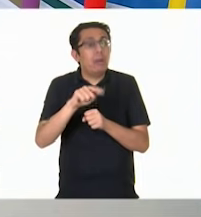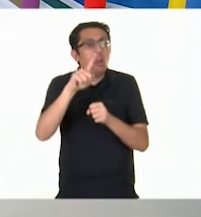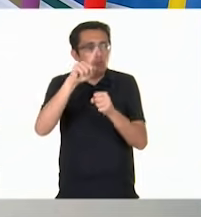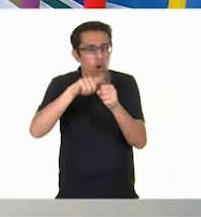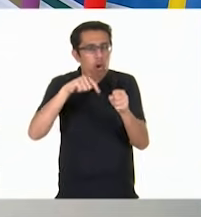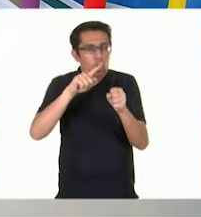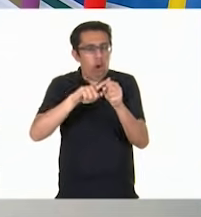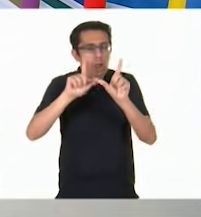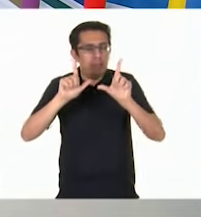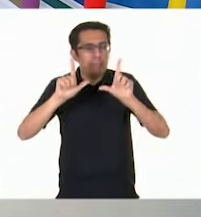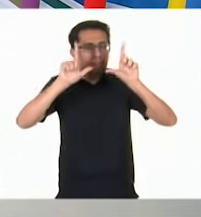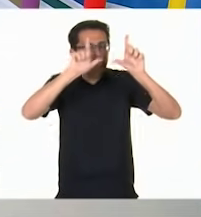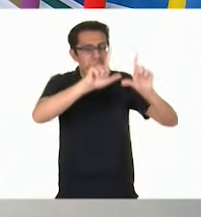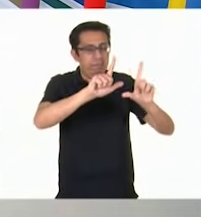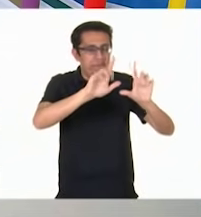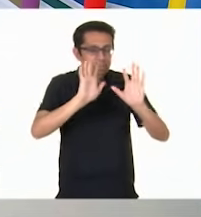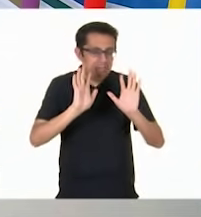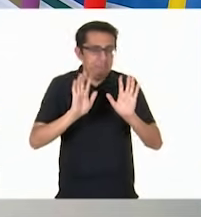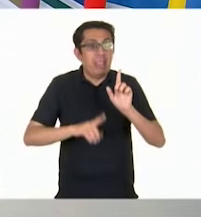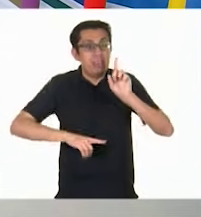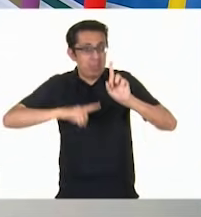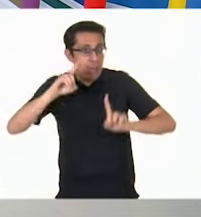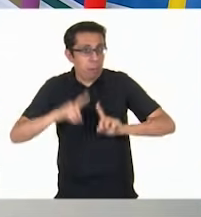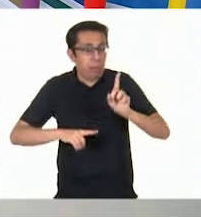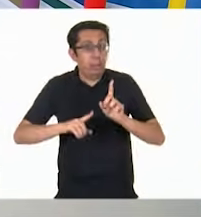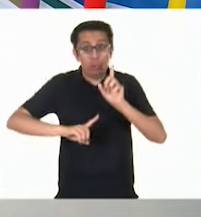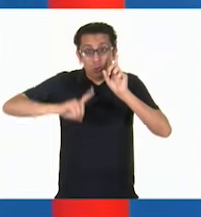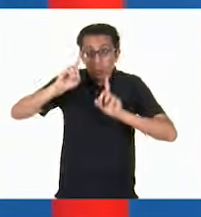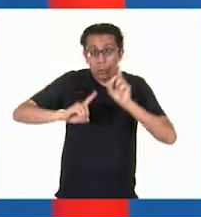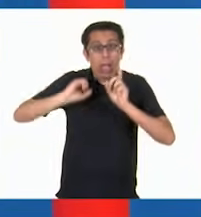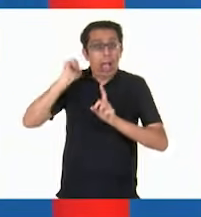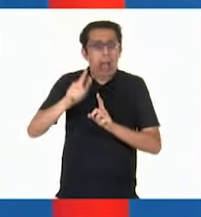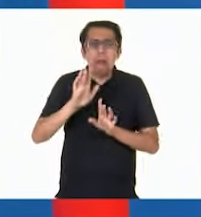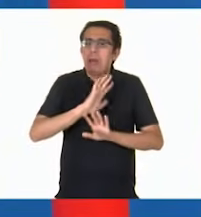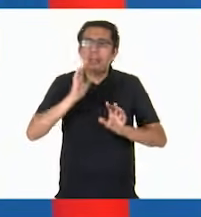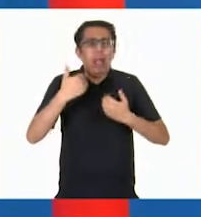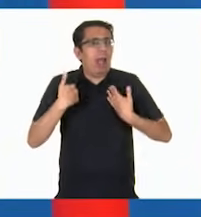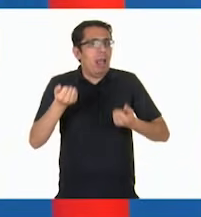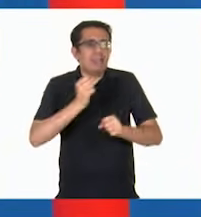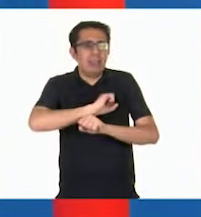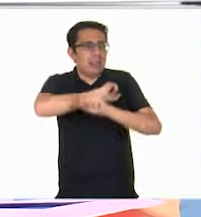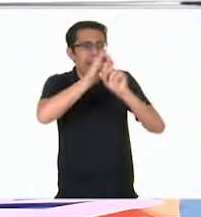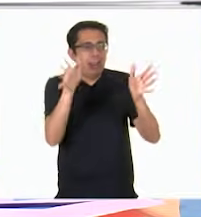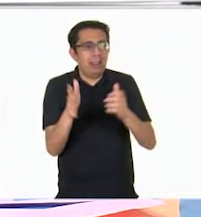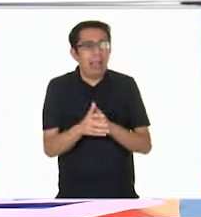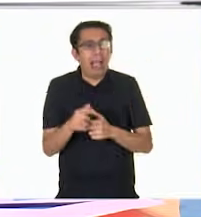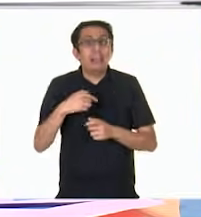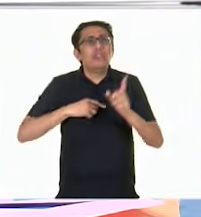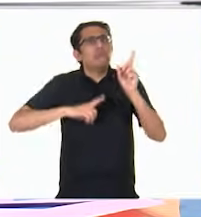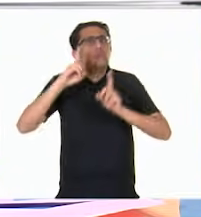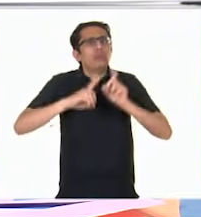según corresponda. ¡Ah, muy bien! ¿Alguna duda? No, ninguna duda. Ah, bueno, no, sí, sí tengo una duda.